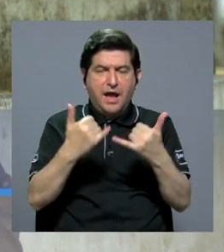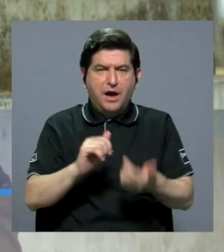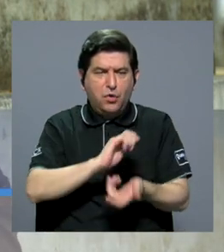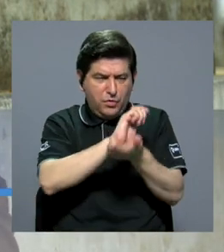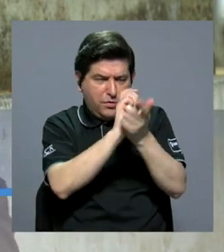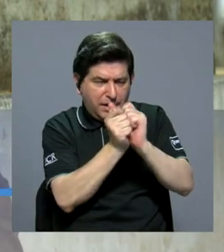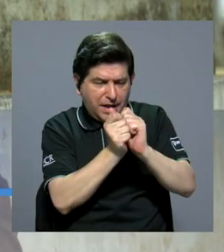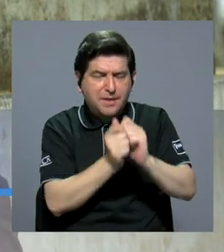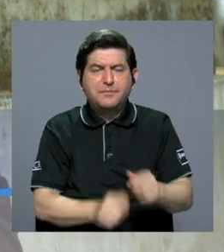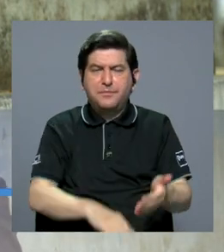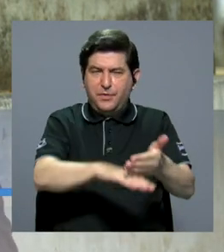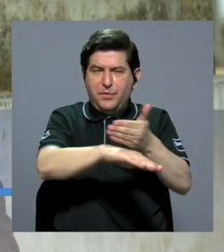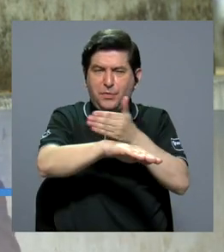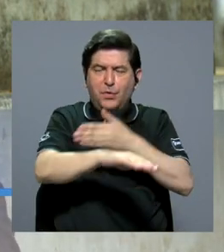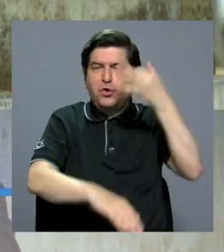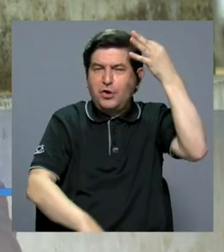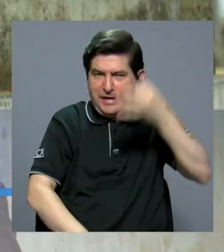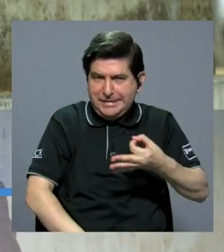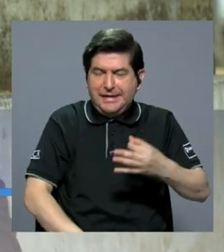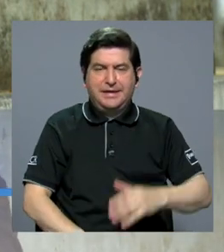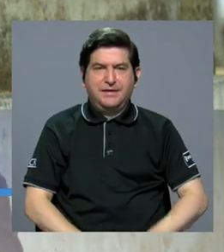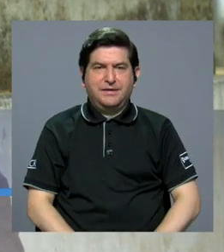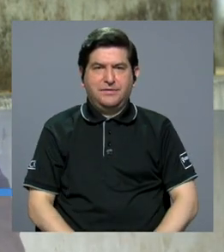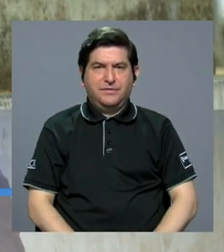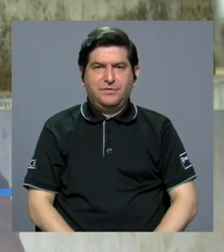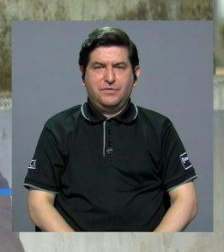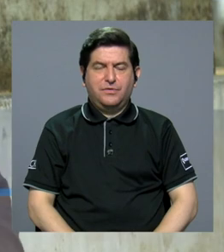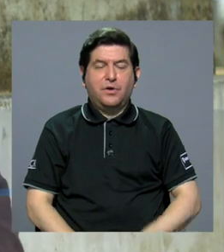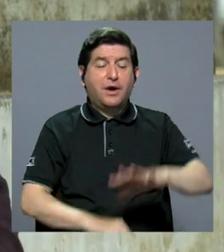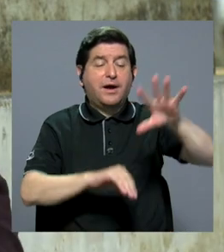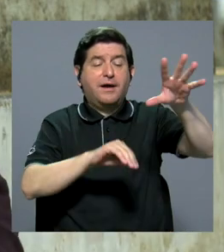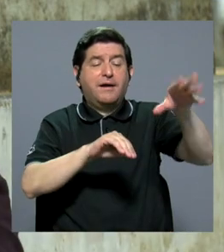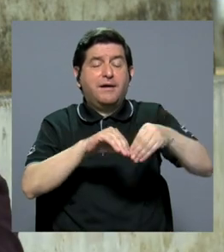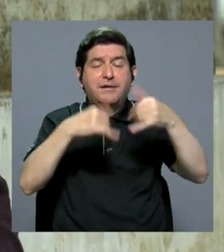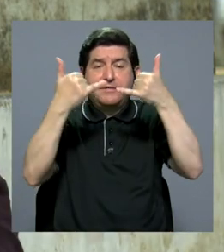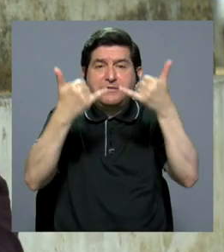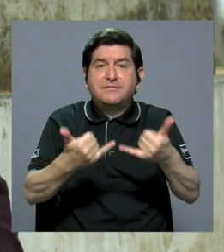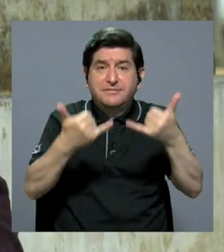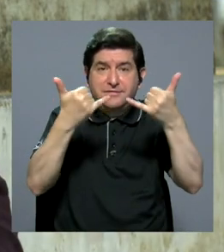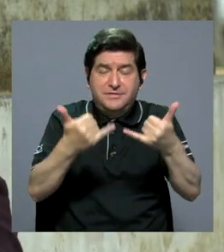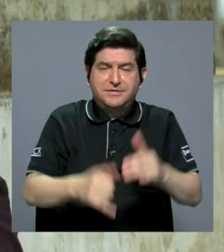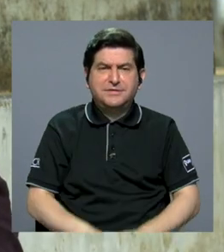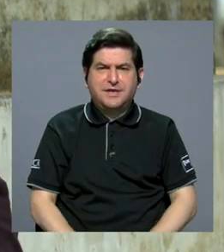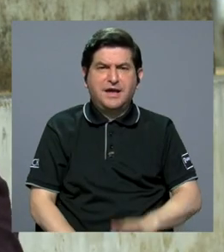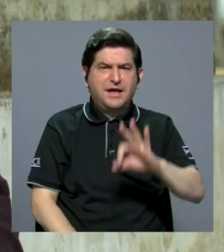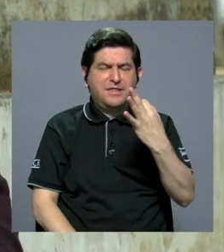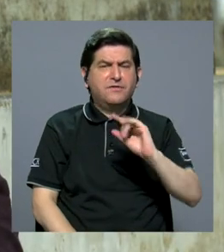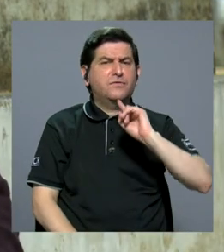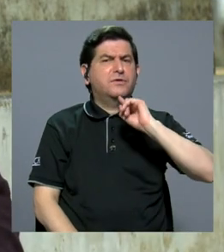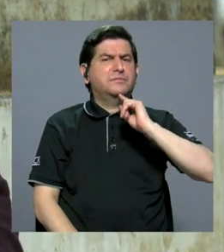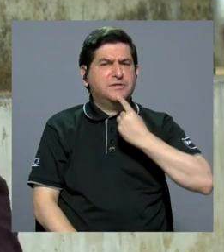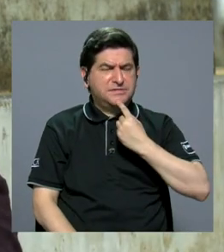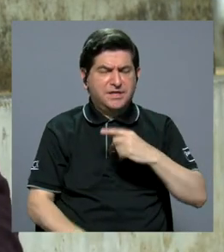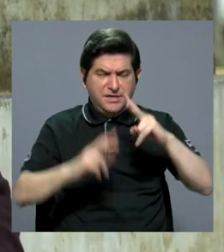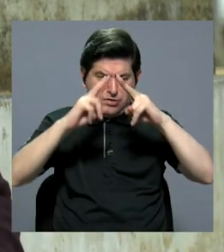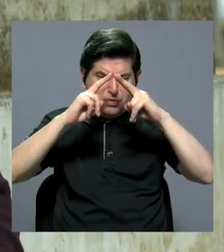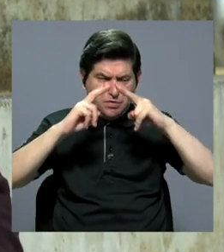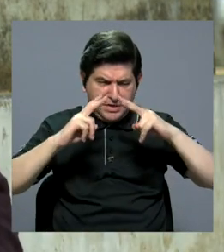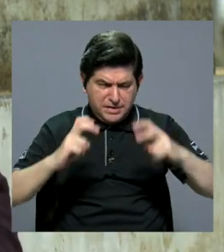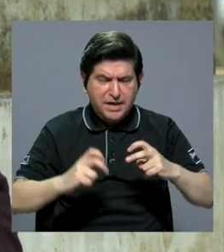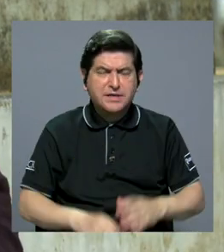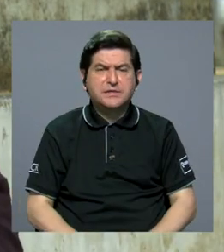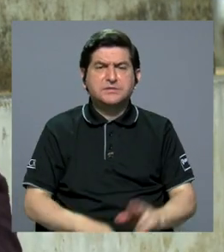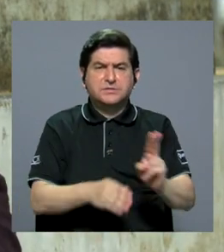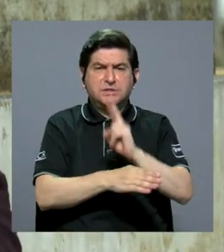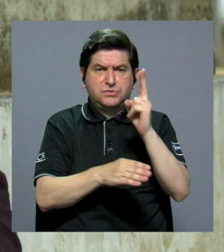se hizo de mejora, digamos, de los criterios, entonces se incluye ya más seriamente, digamos, el